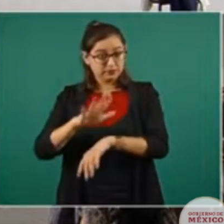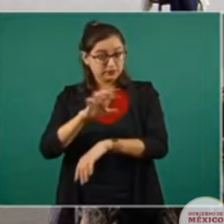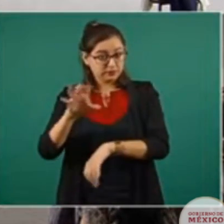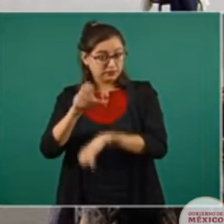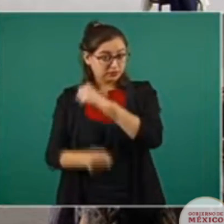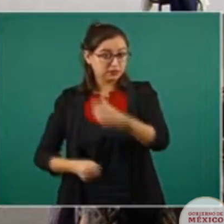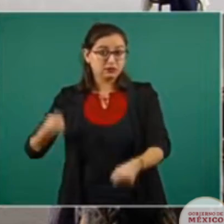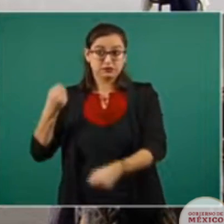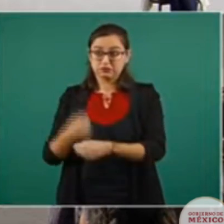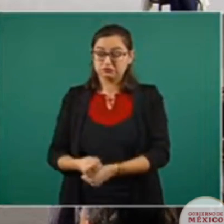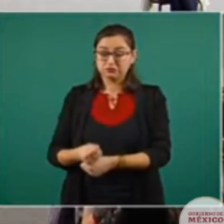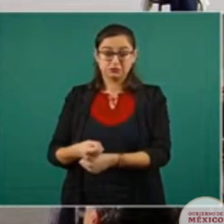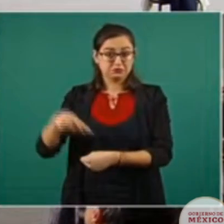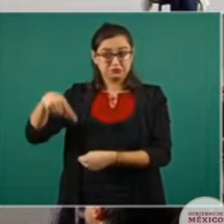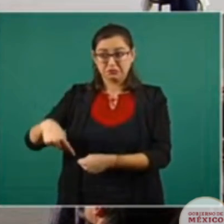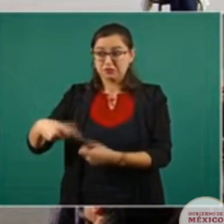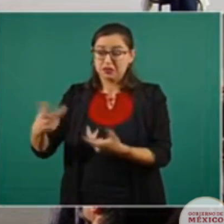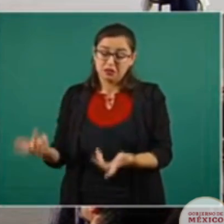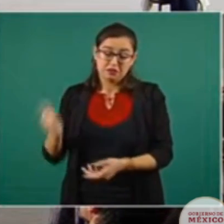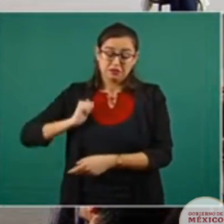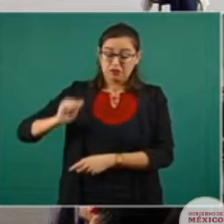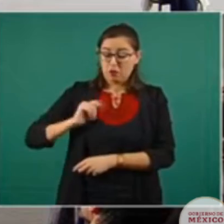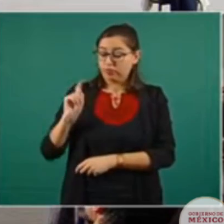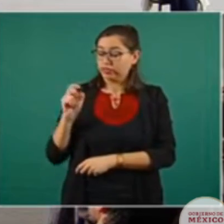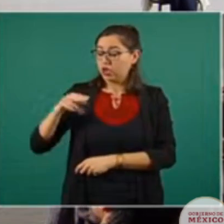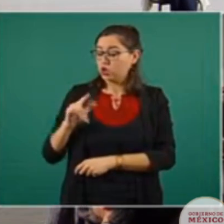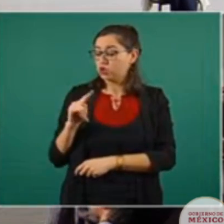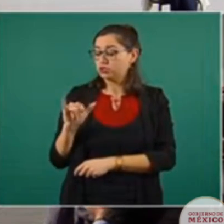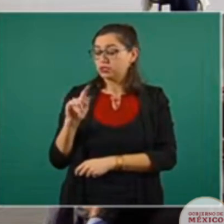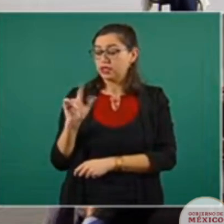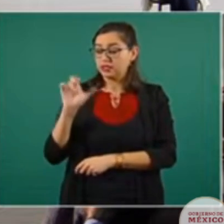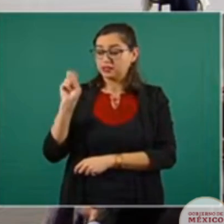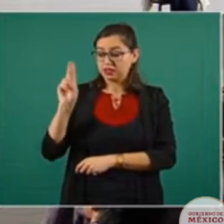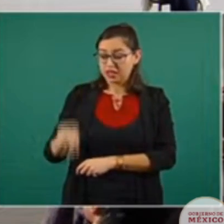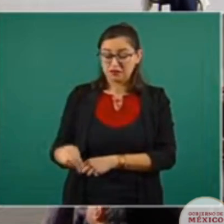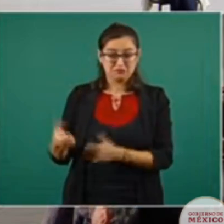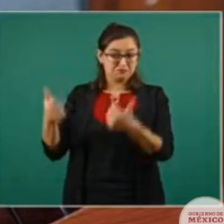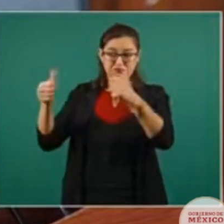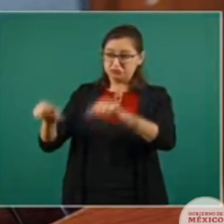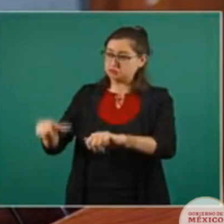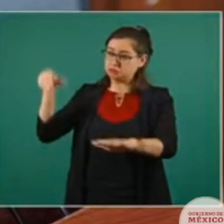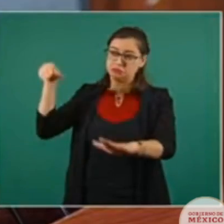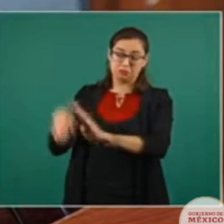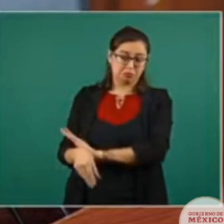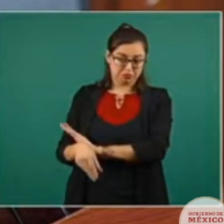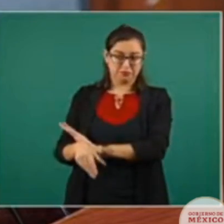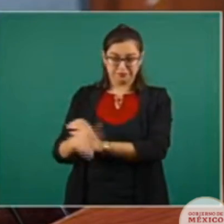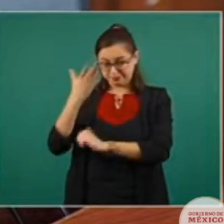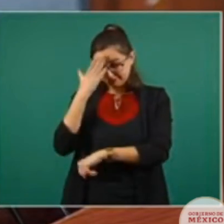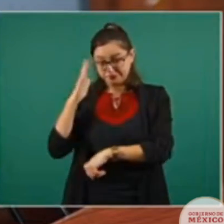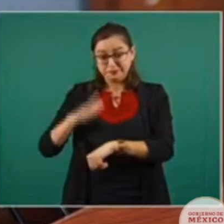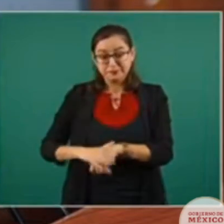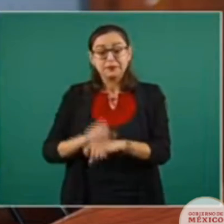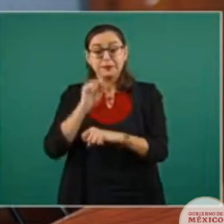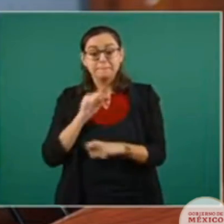Asimismo, dentro de 3 años, México celebrará los